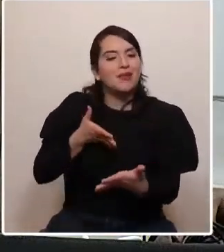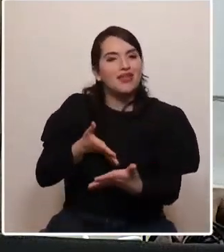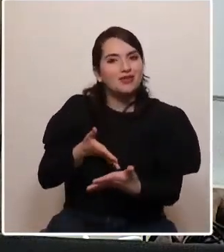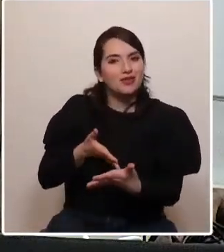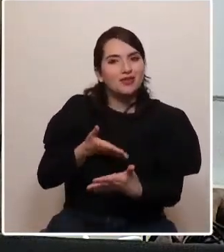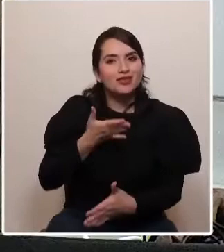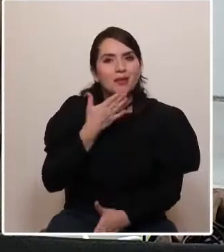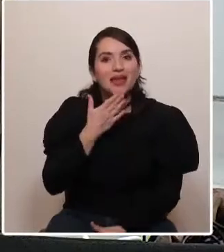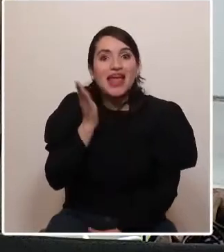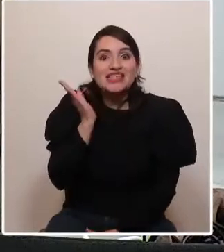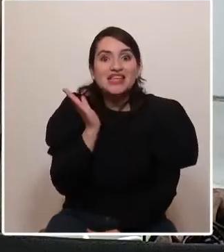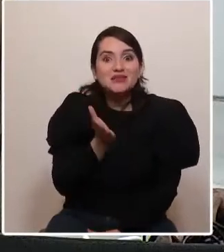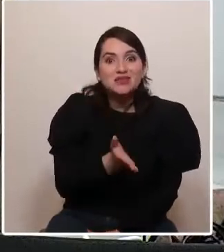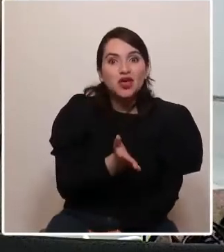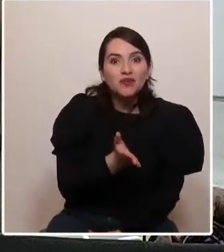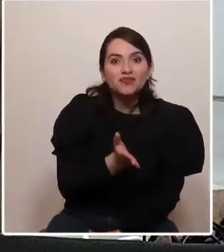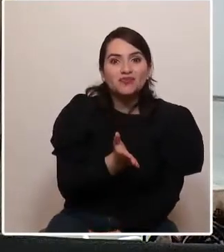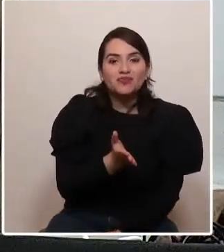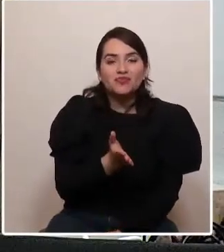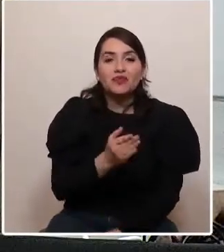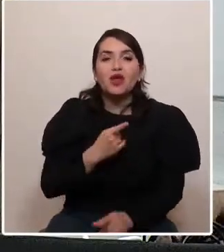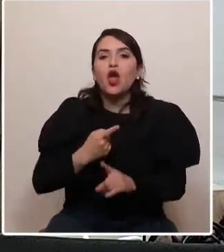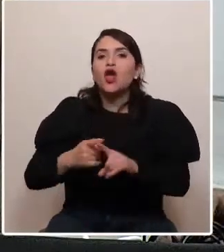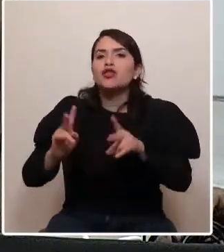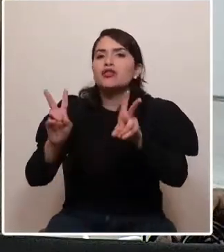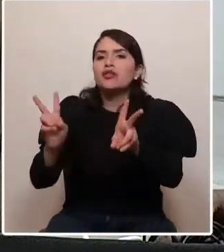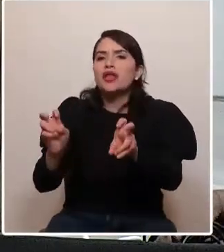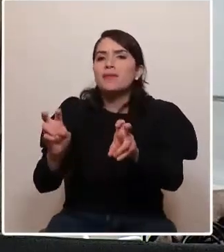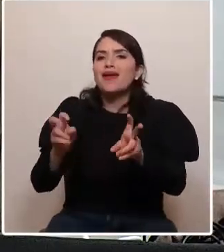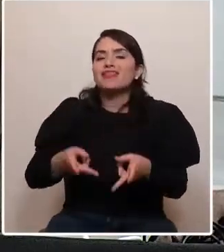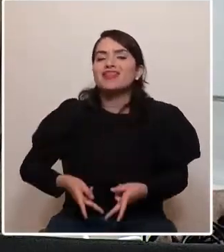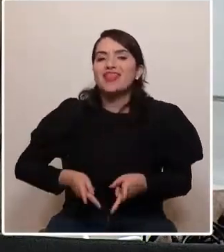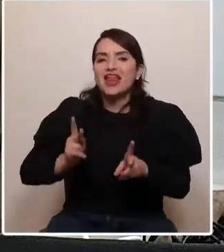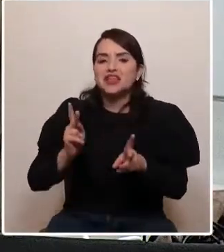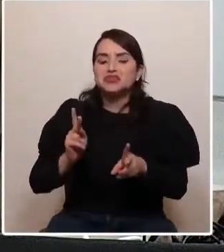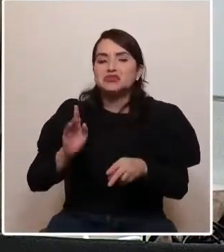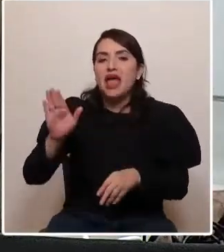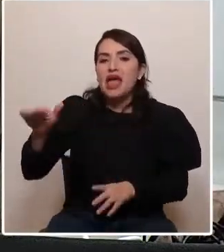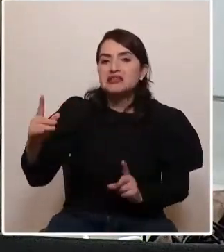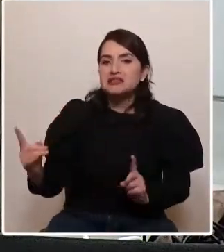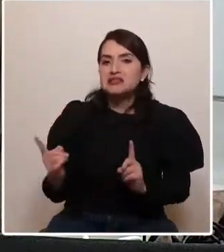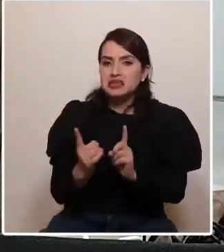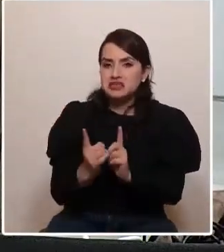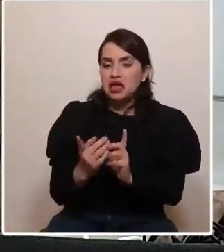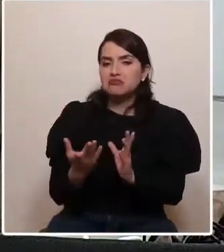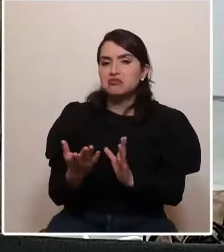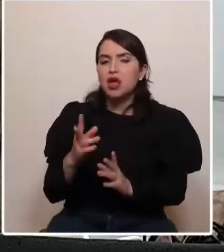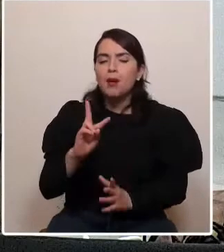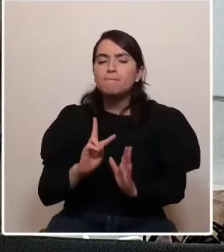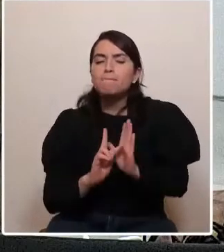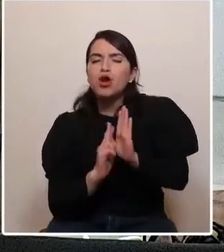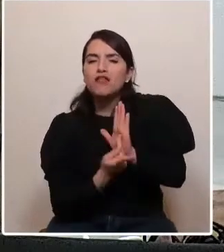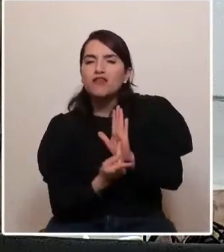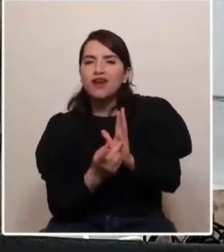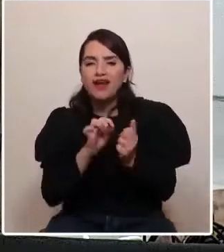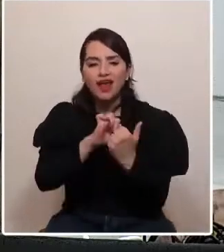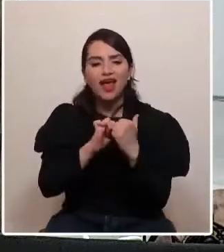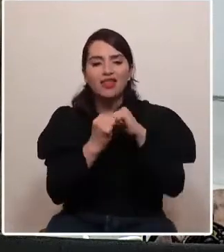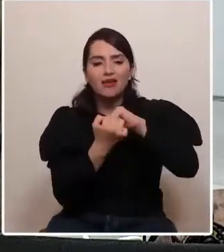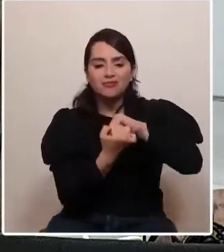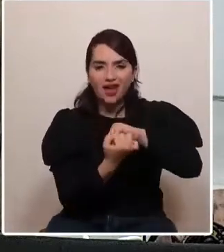excepciones que consideran, entre otros, el derecho a cita, a modificar o adaptar obras para personas